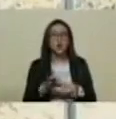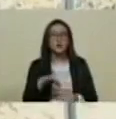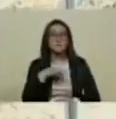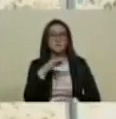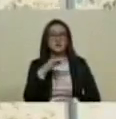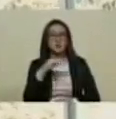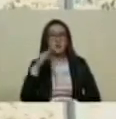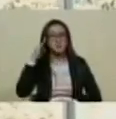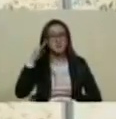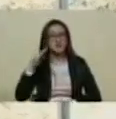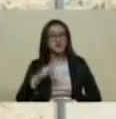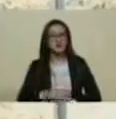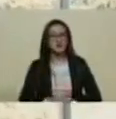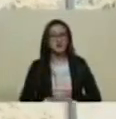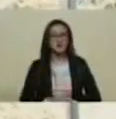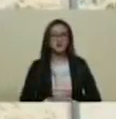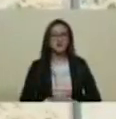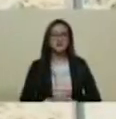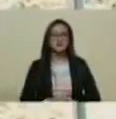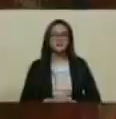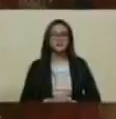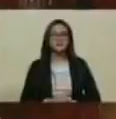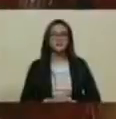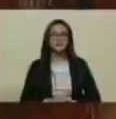Espiritual Militar.